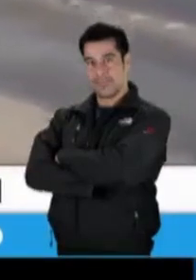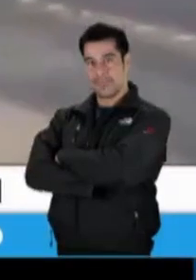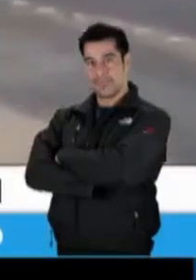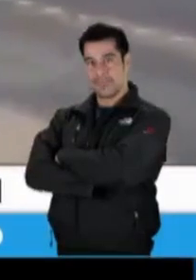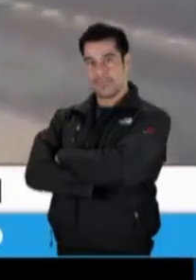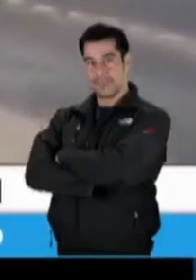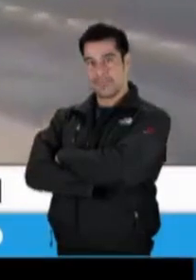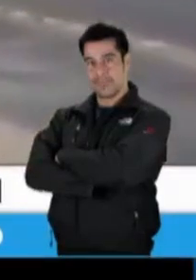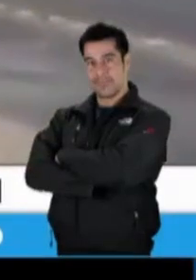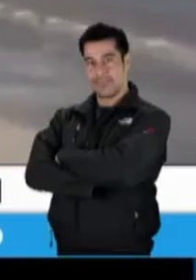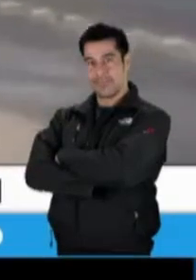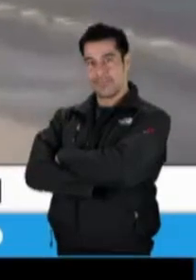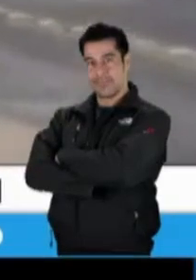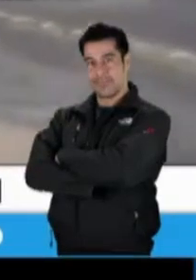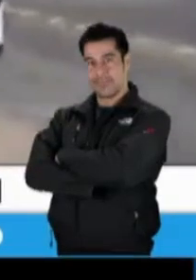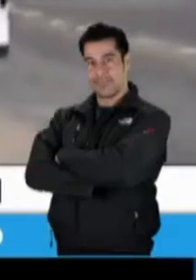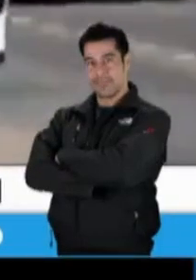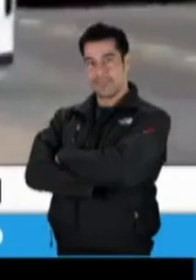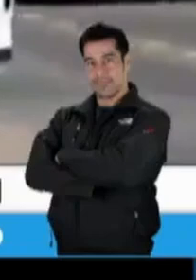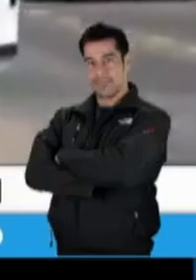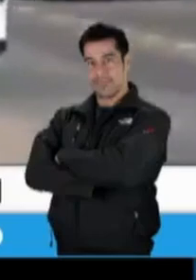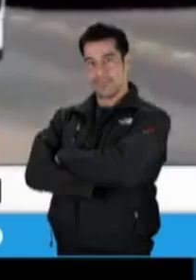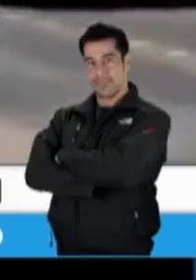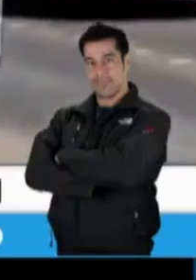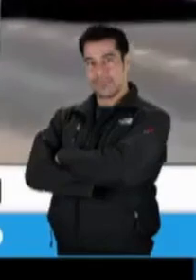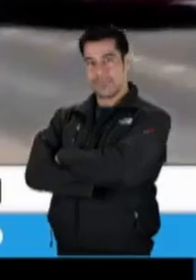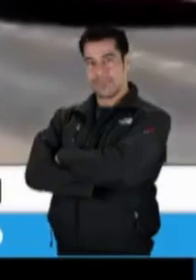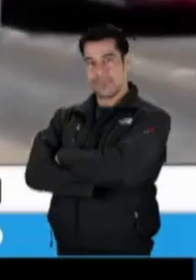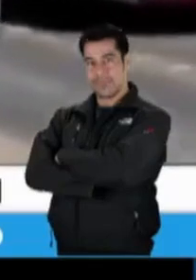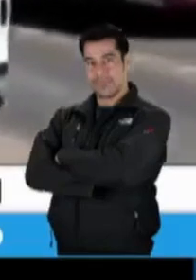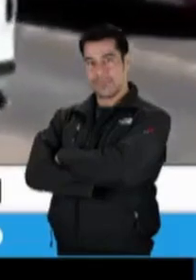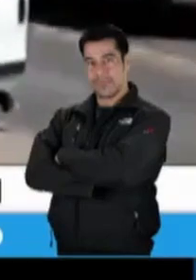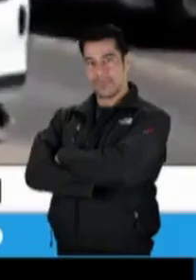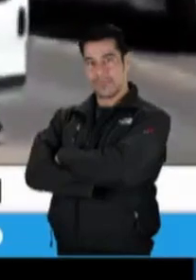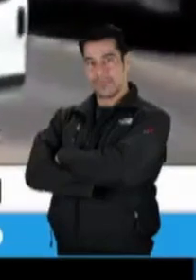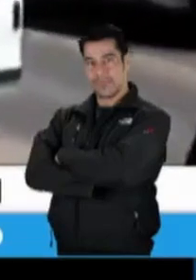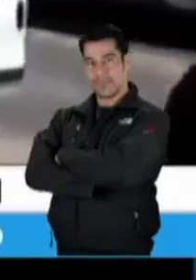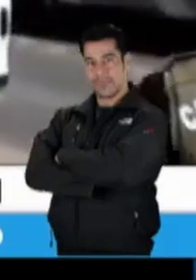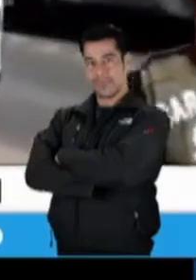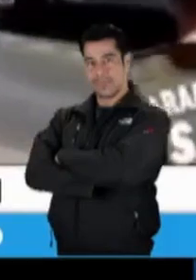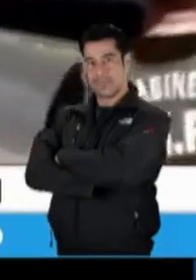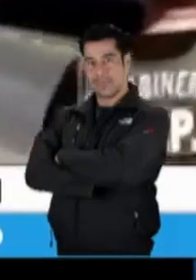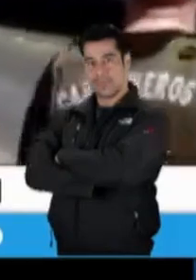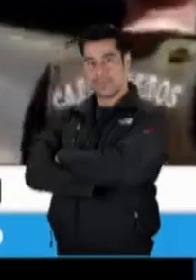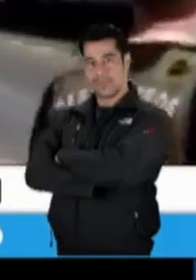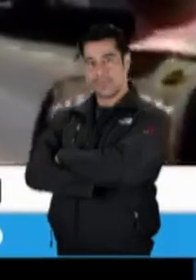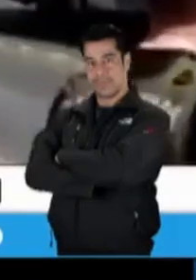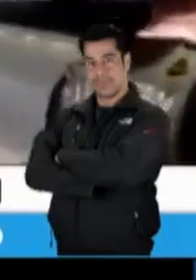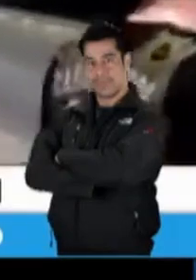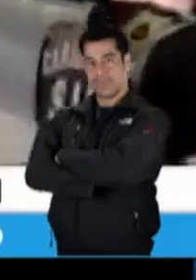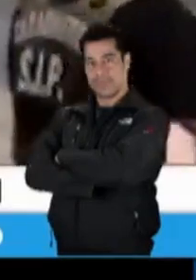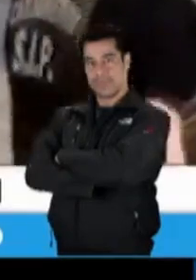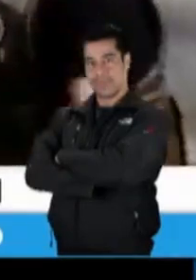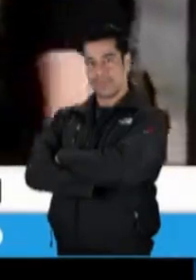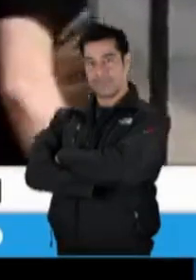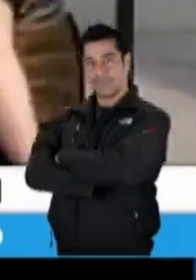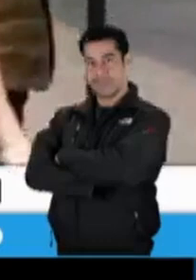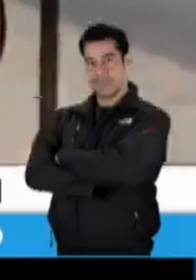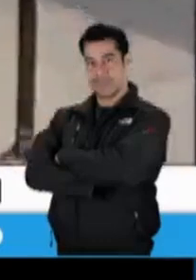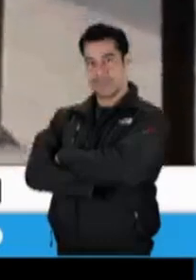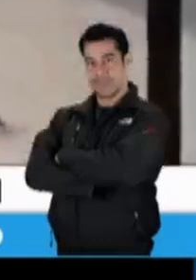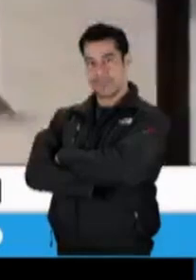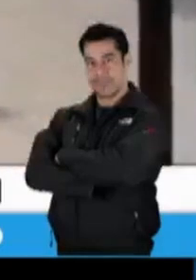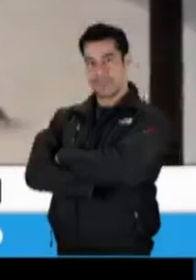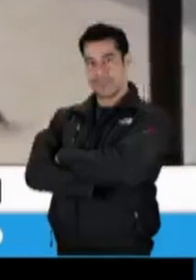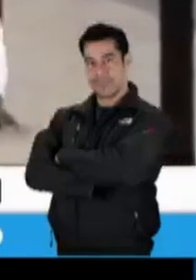el asiento trasero un aspirante a oficial de carabineros. El chofer de dicho automóvil resultó herido en su cabeza, pero no por los impactos de las